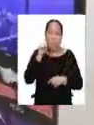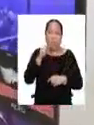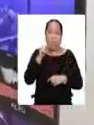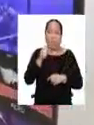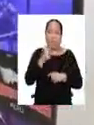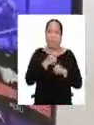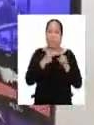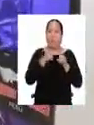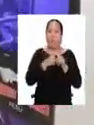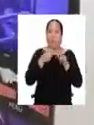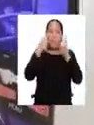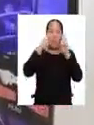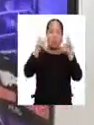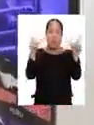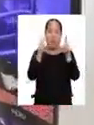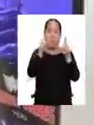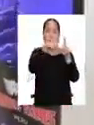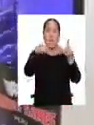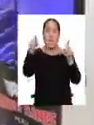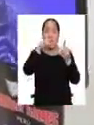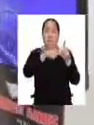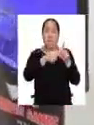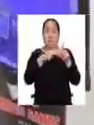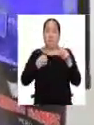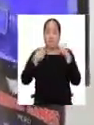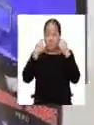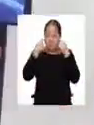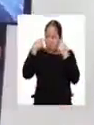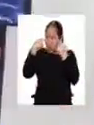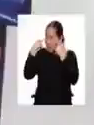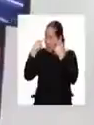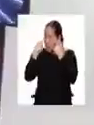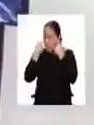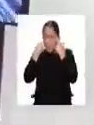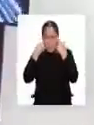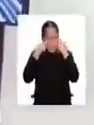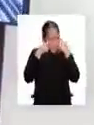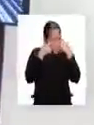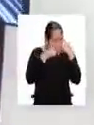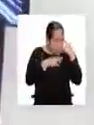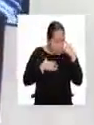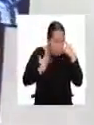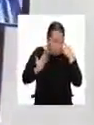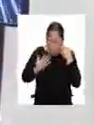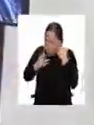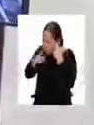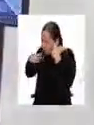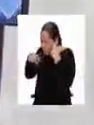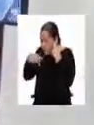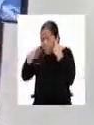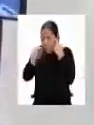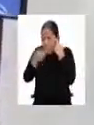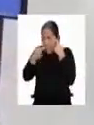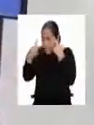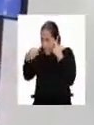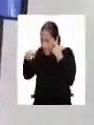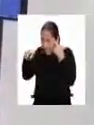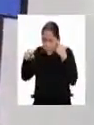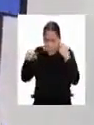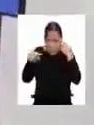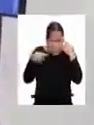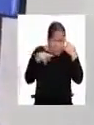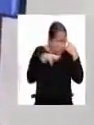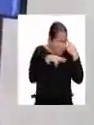en una pantalla y otra cosa es verlo con tus ojos, y como te digo, el poder girar para todos lados hace que